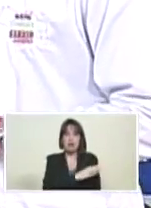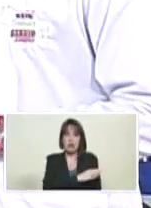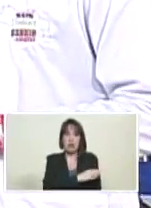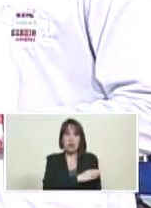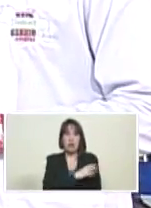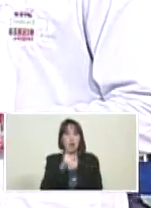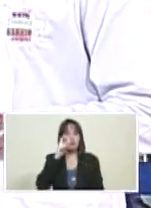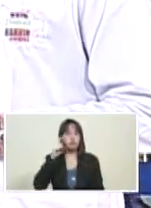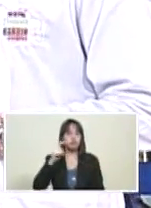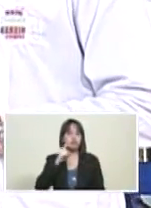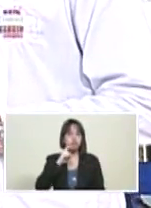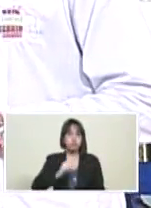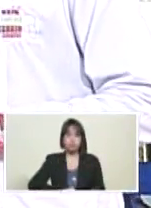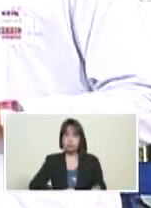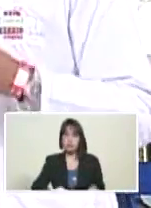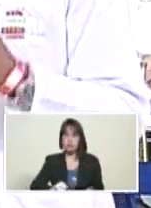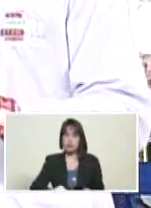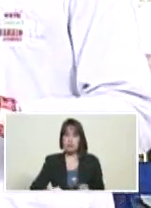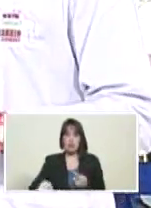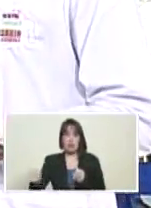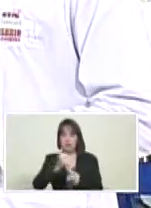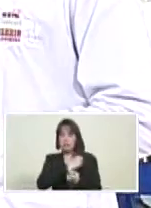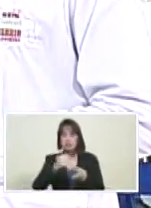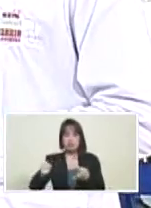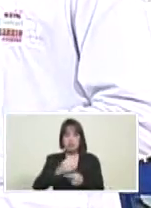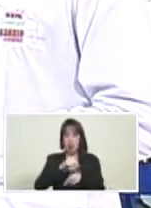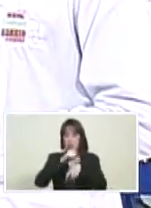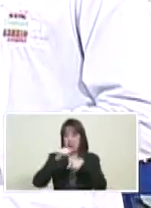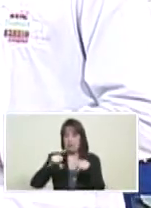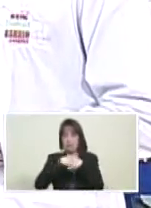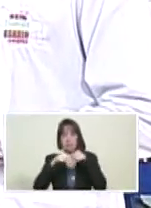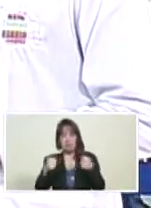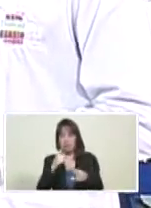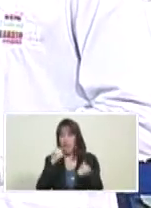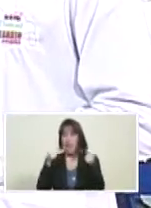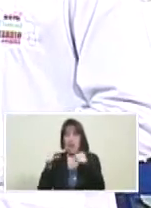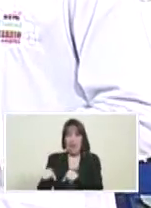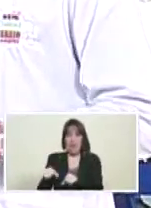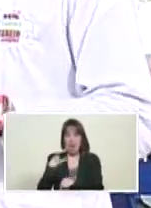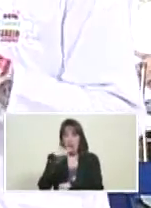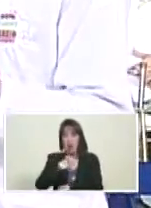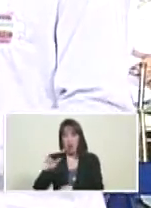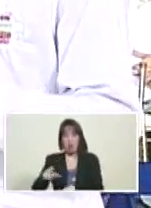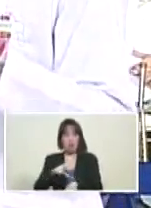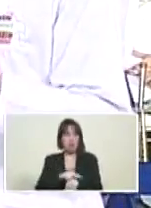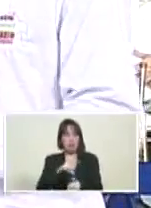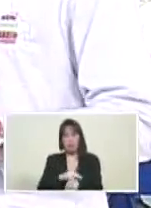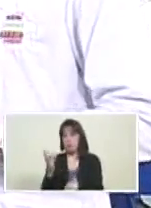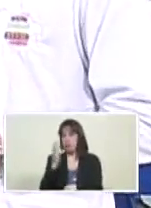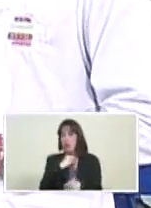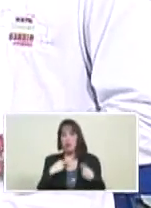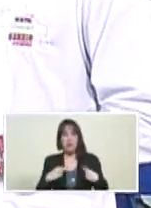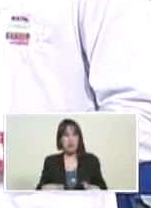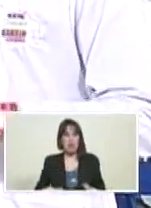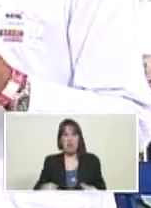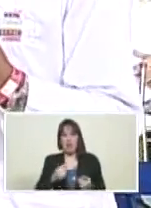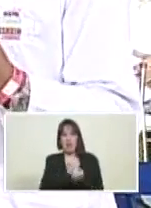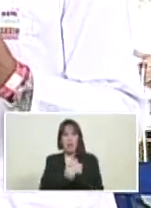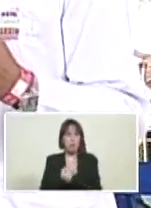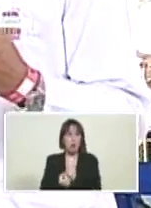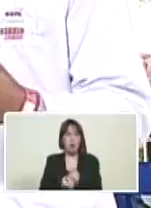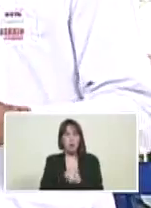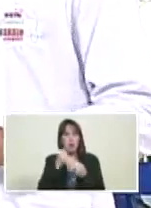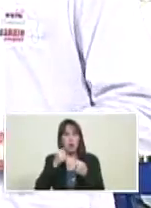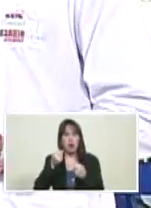estaba embarazada y producto de la mala praxis de aquellos médicos tradicionales que no tenían humanidad y amor por el pueblo,